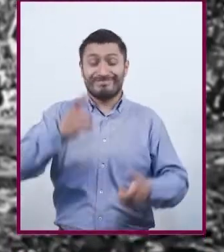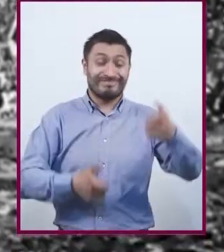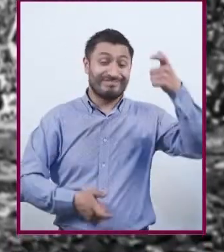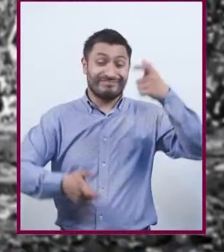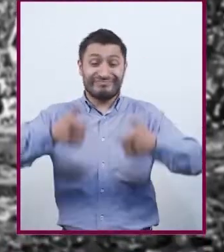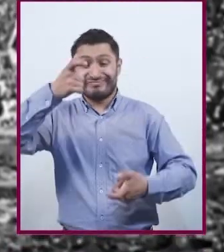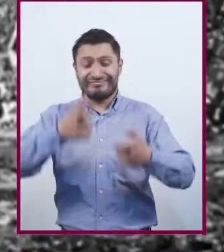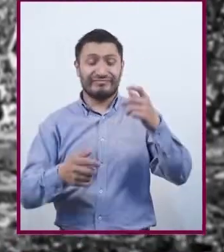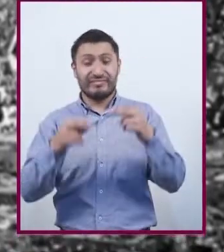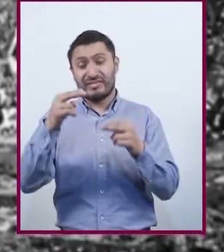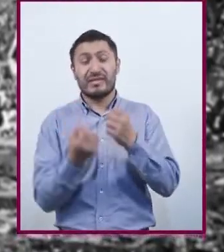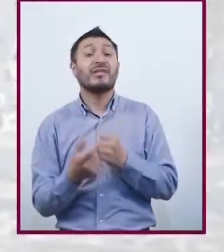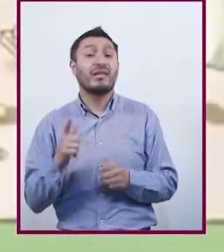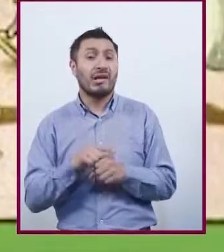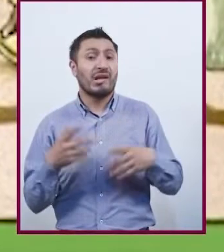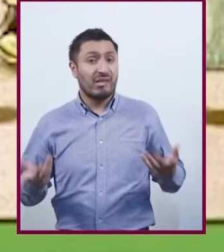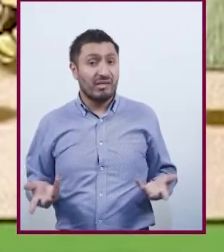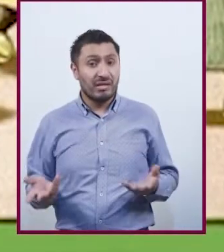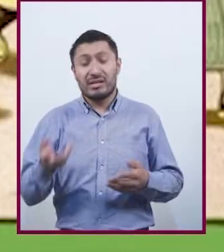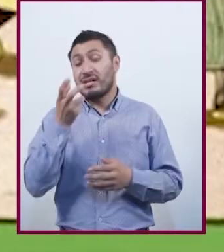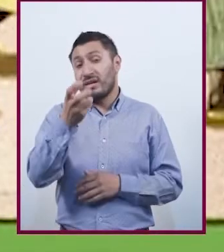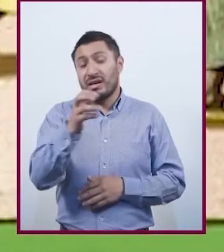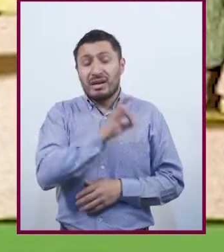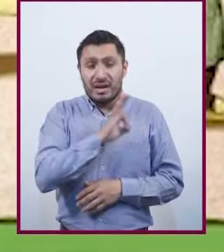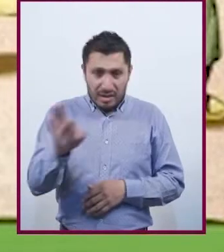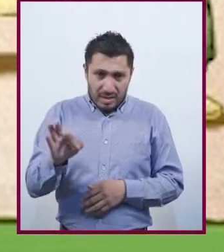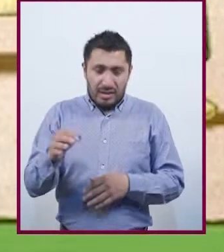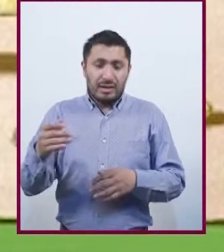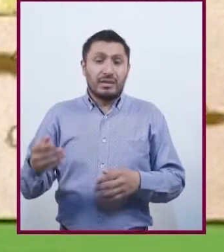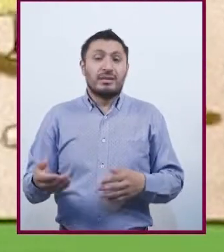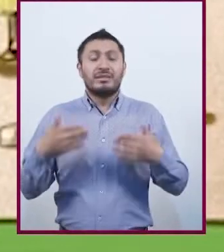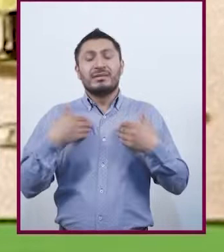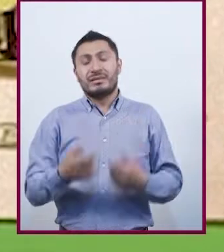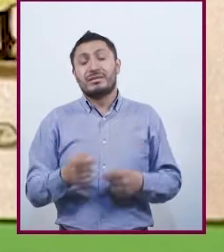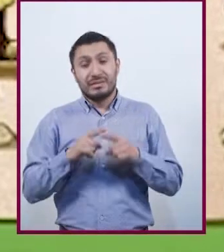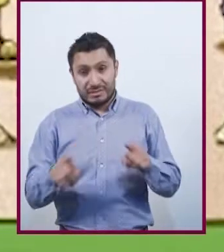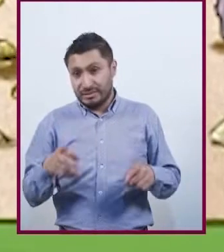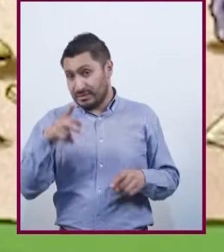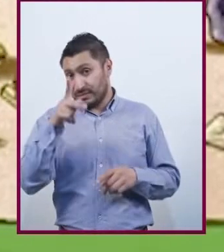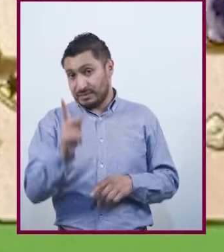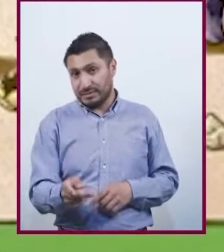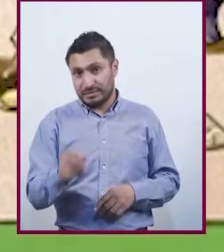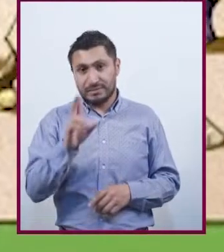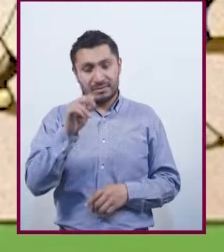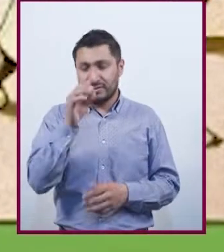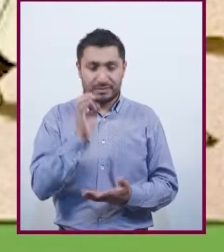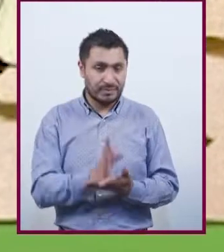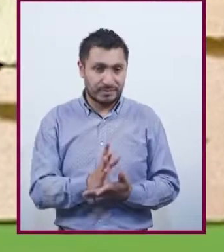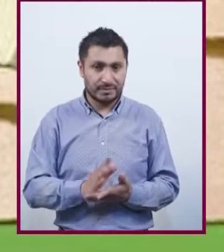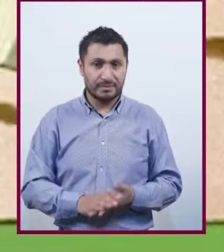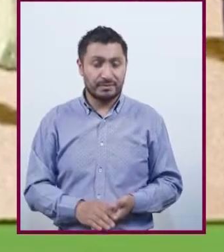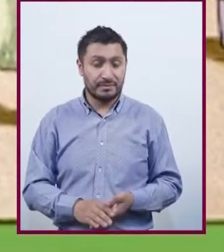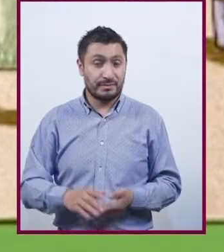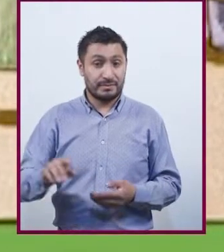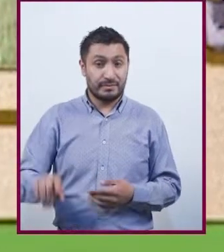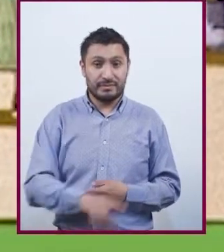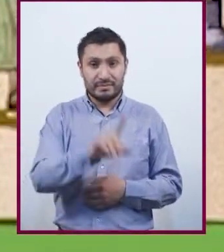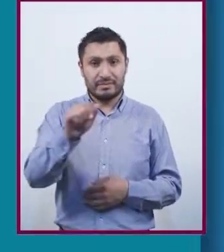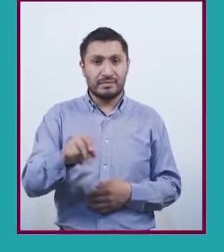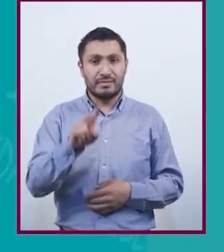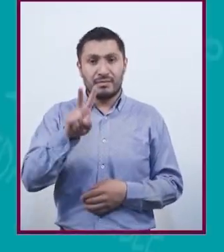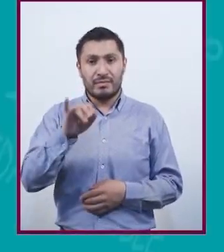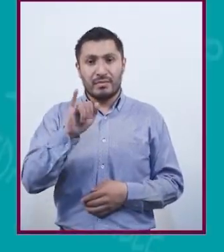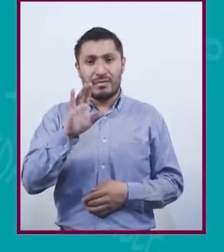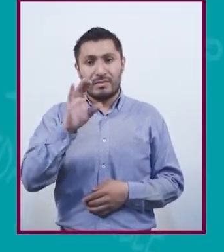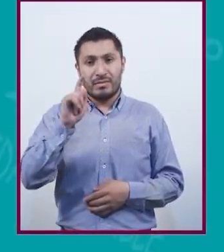desigualdades económicas entre las clases sociales. Esta puede ser otra interpretación, pero por supuesto no la única.